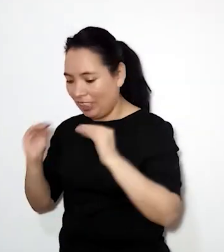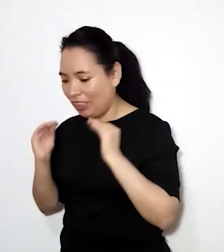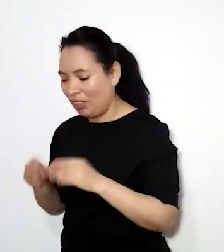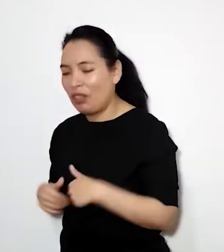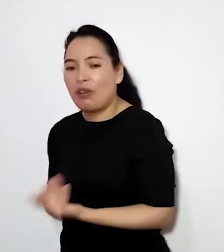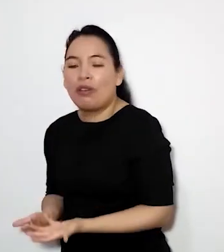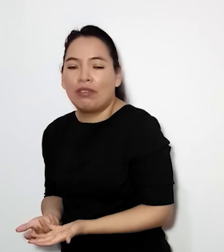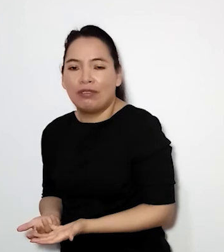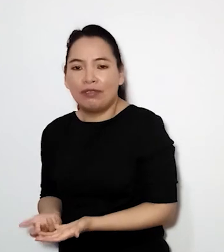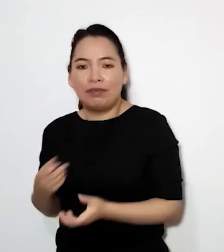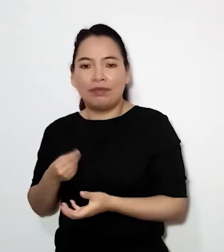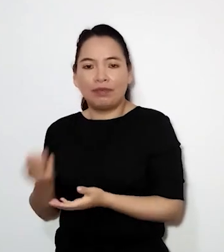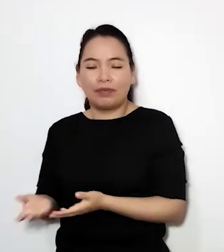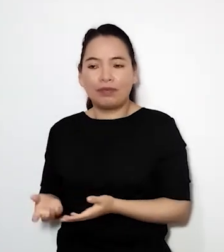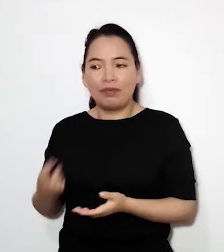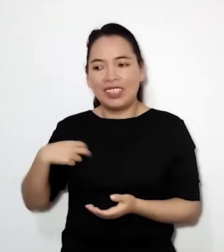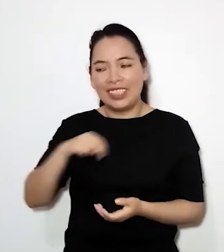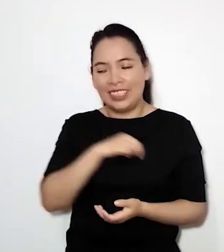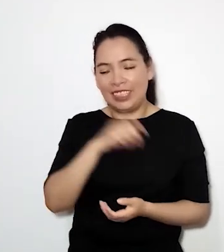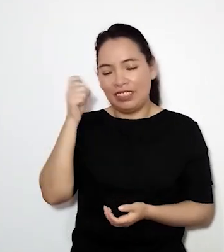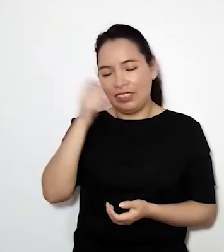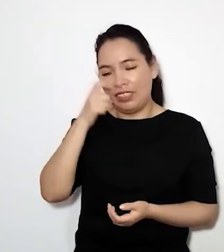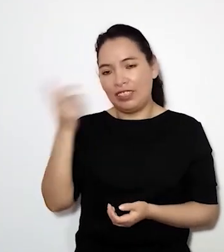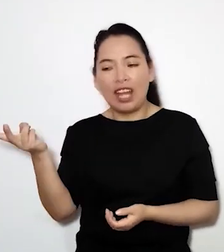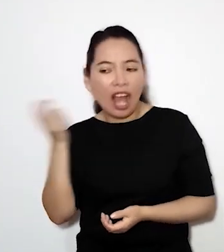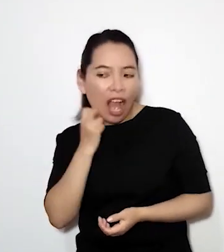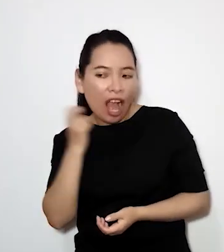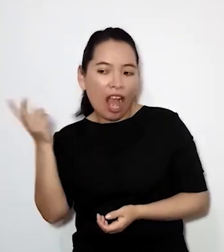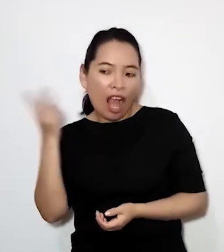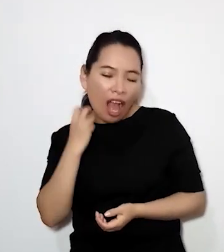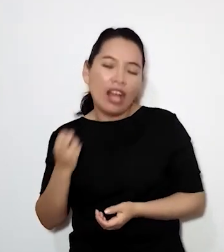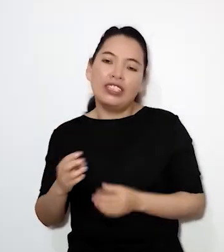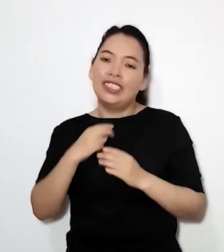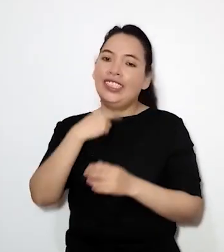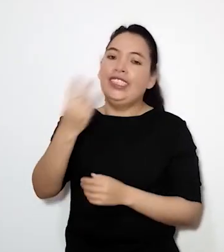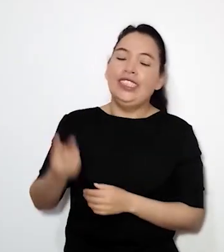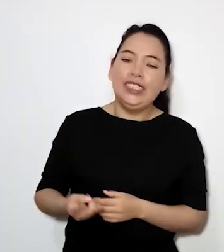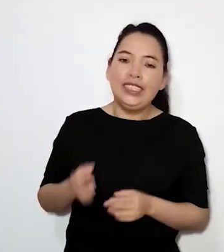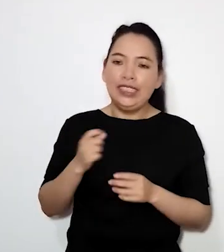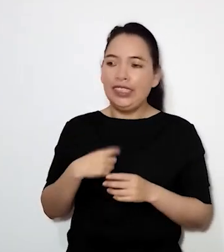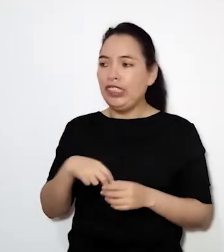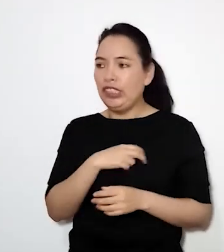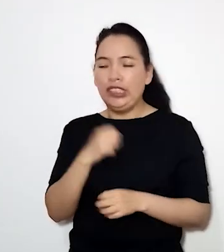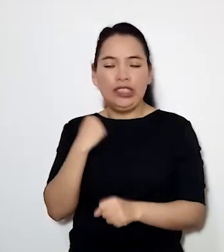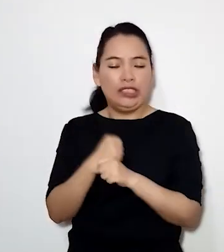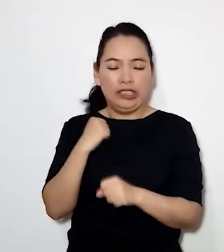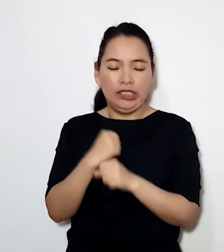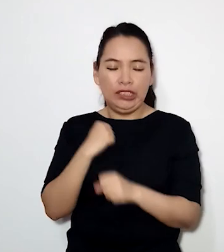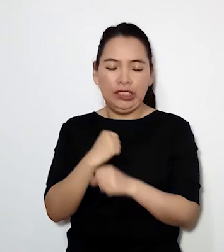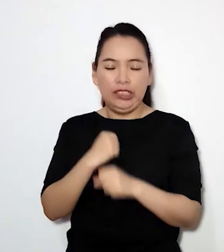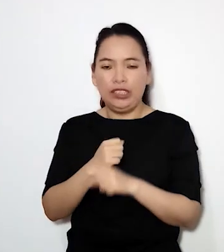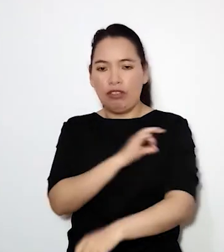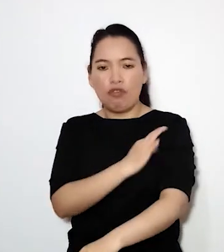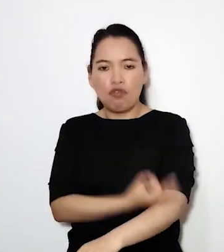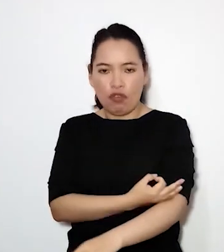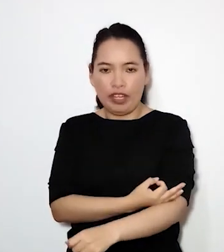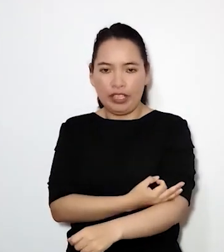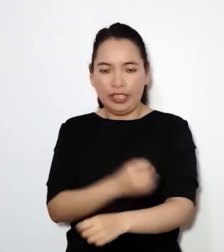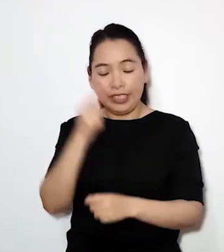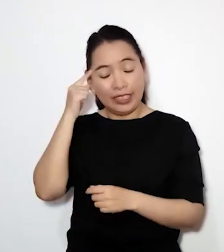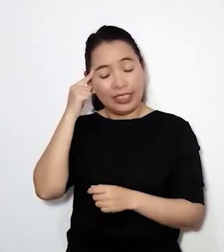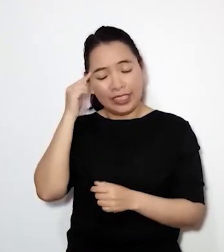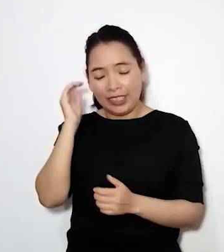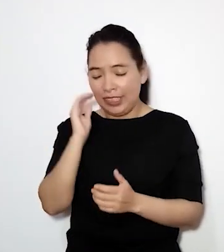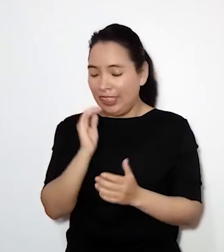voz de aquellos que no tienen voz es realmente un trabajo en el cual tenemos que abocarnos con mucha creatividad y pasión para buscar